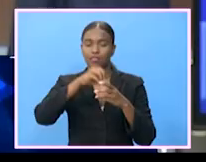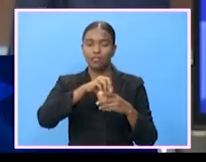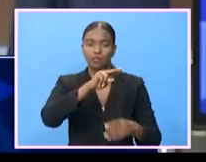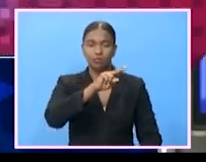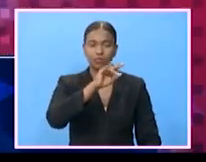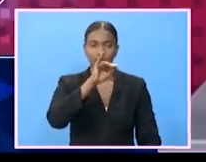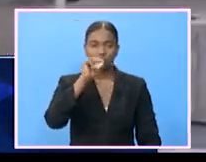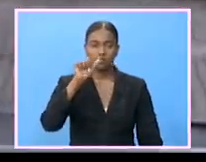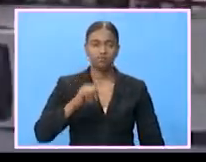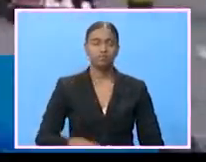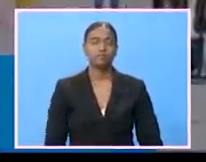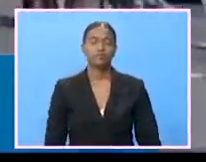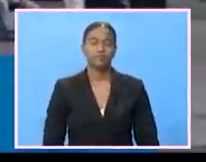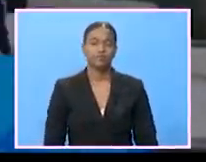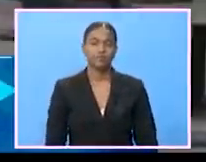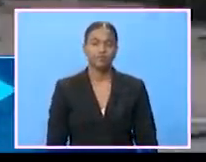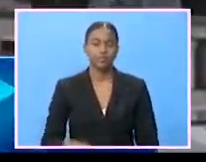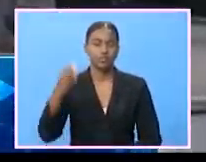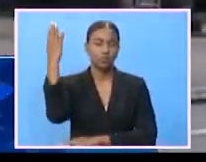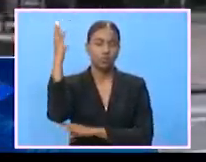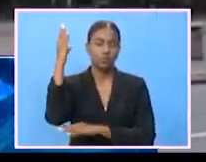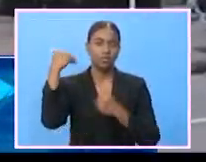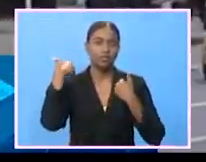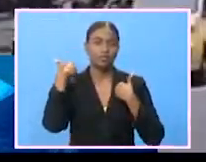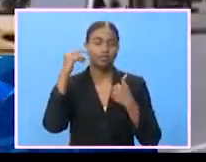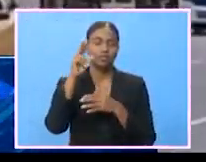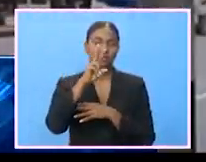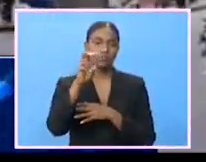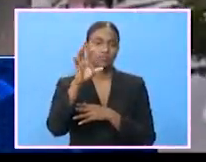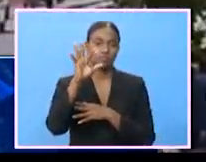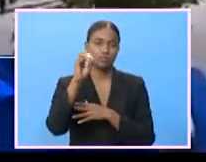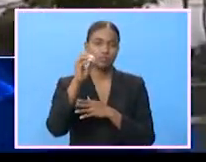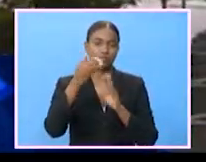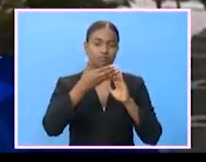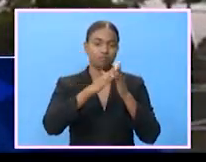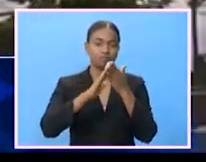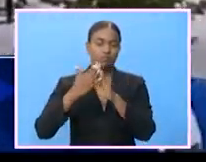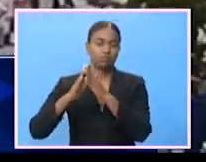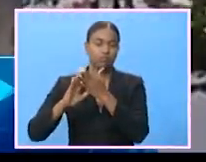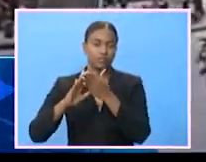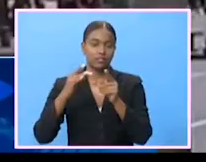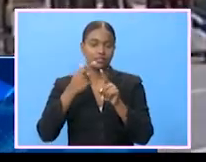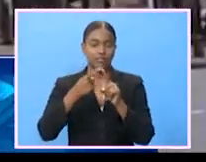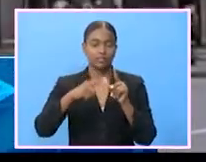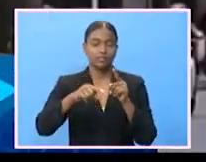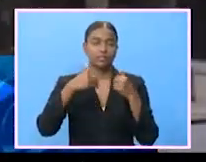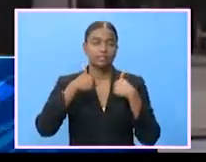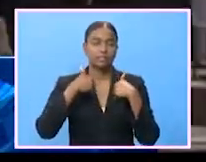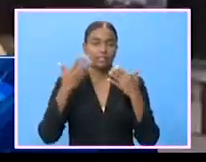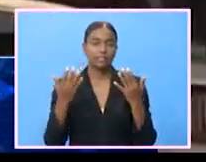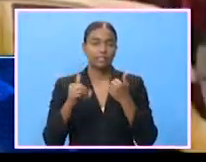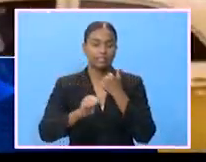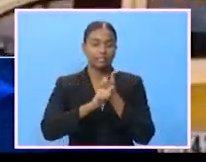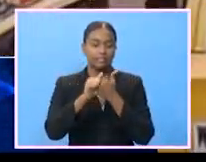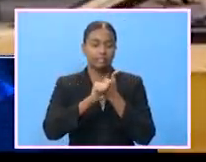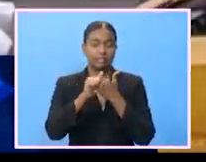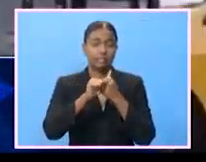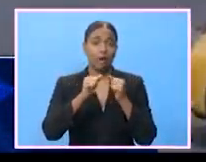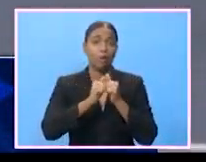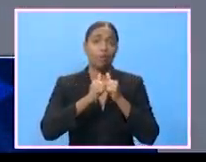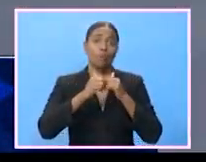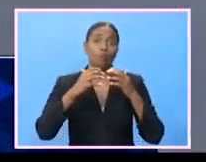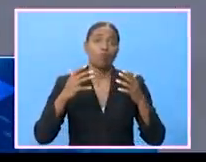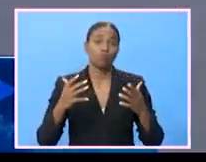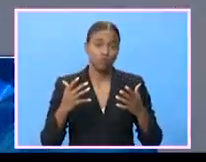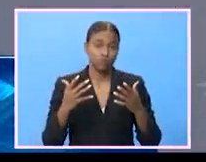ucranianas. Colombia tiene 290 municipios en los que hay un grado de riesgo extremo y